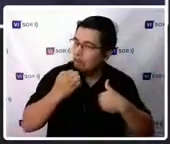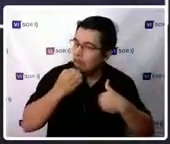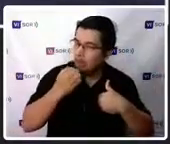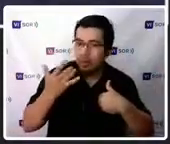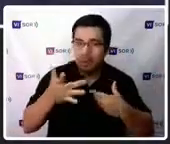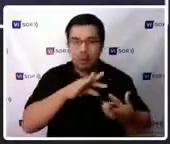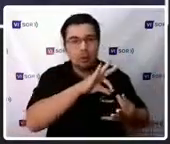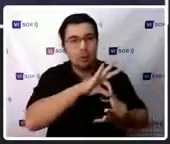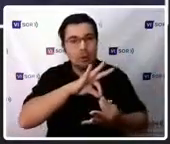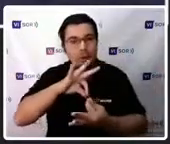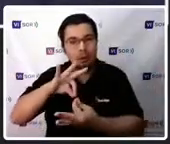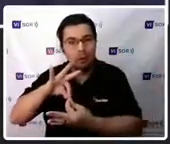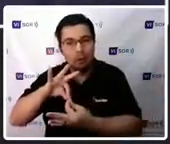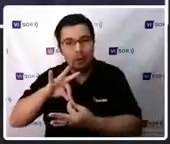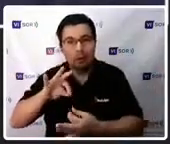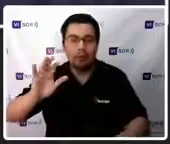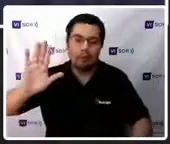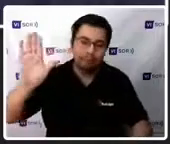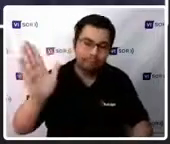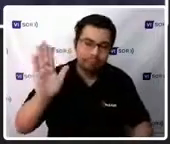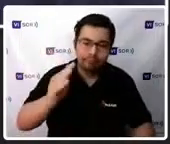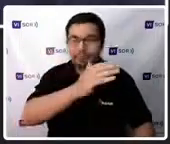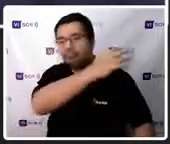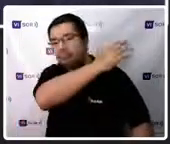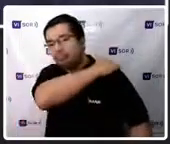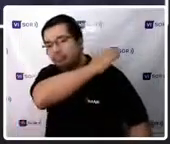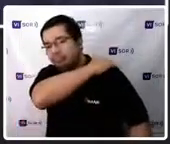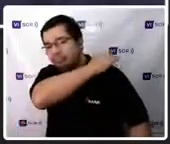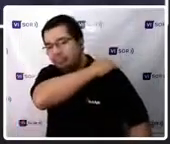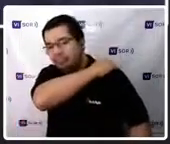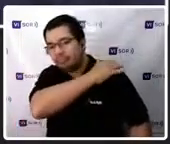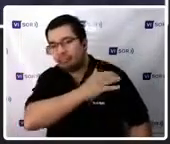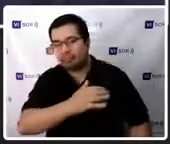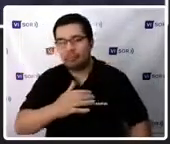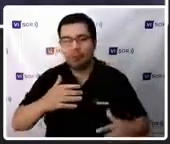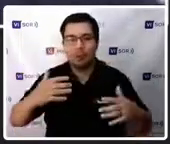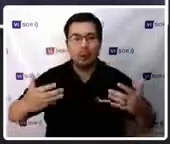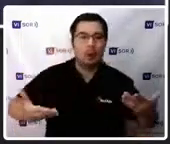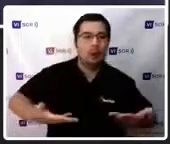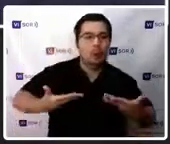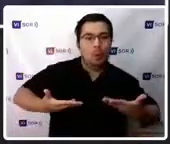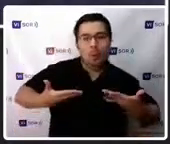como espaldarazo, pucha, te